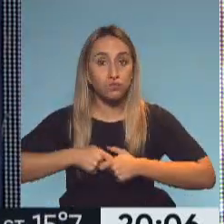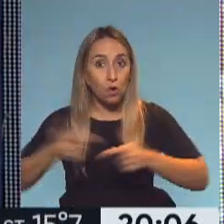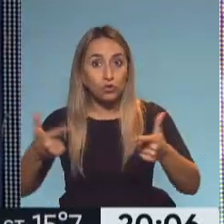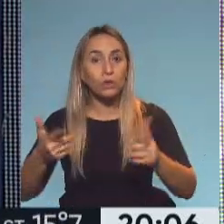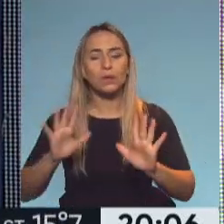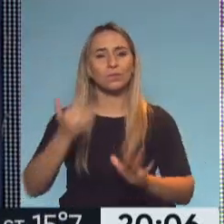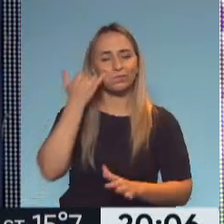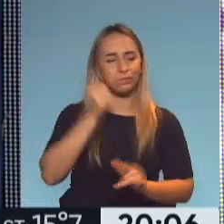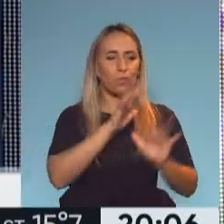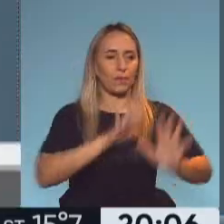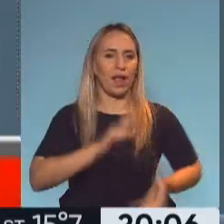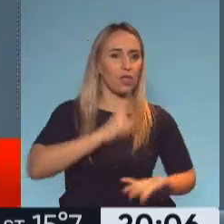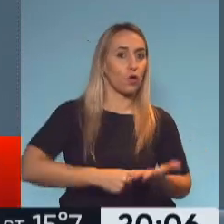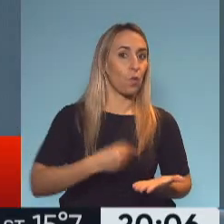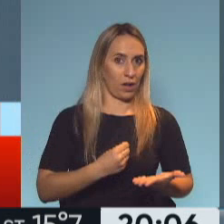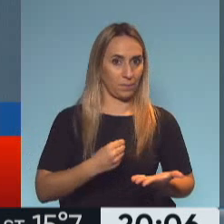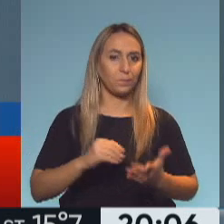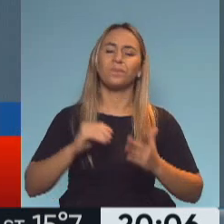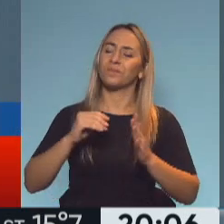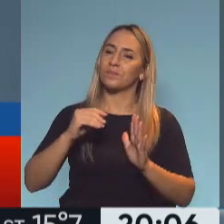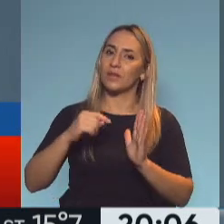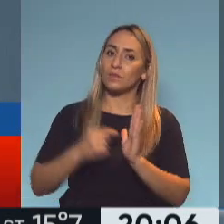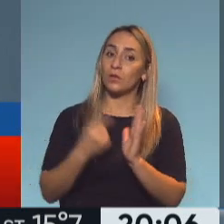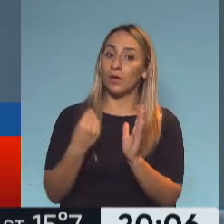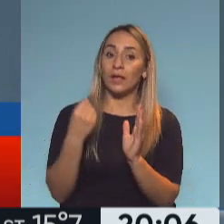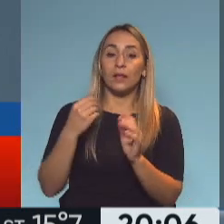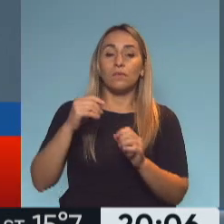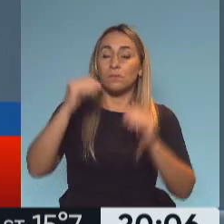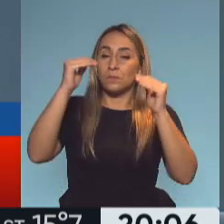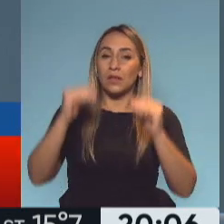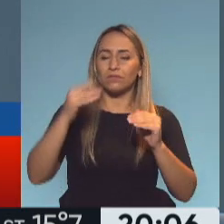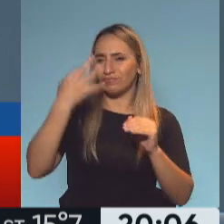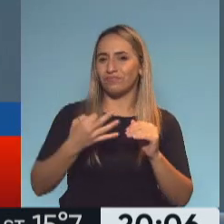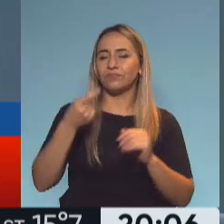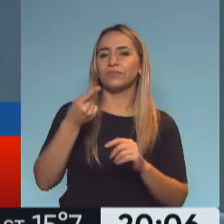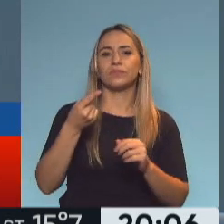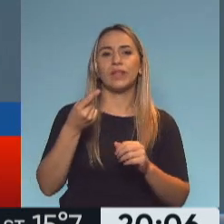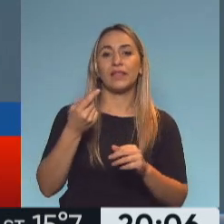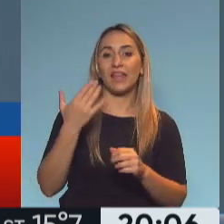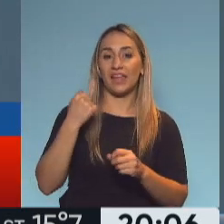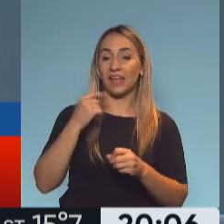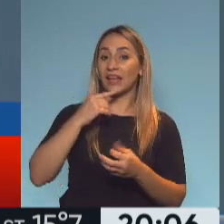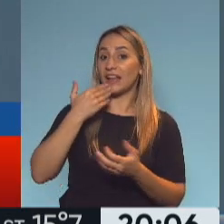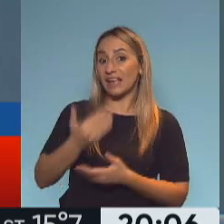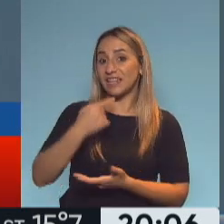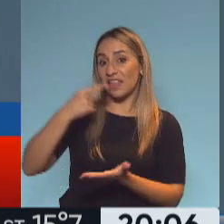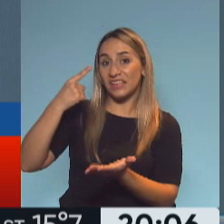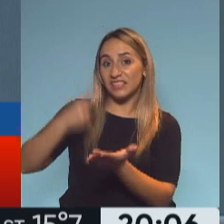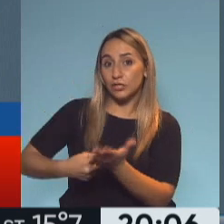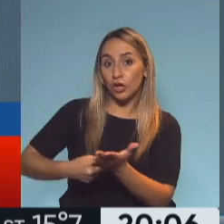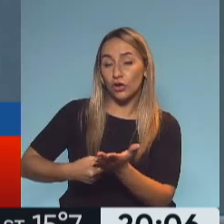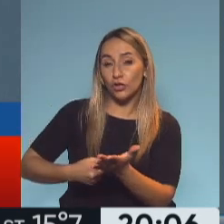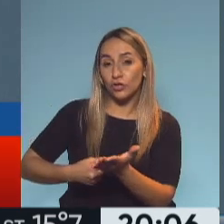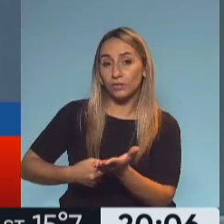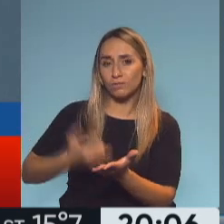situación es la baja de casos que se dio, o la estabilización de casos que se dio a partir de las medidas, las restricciones que se